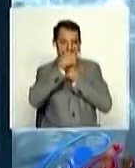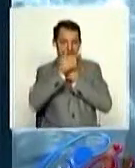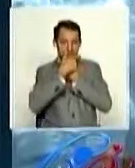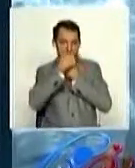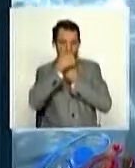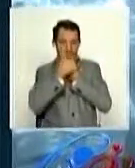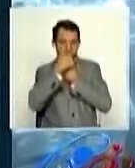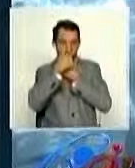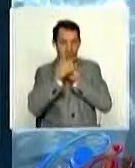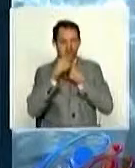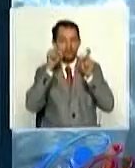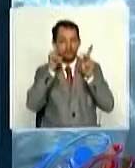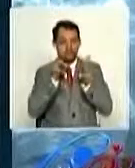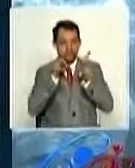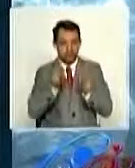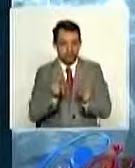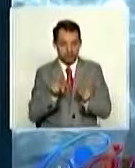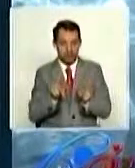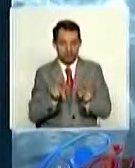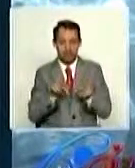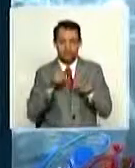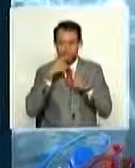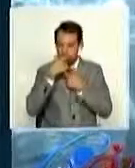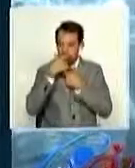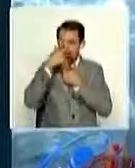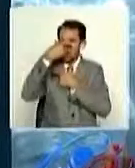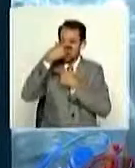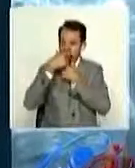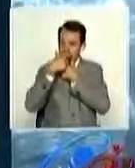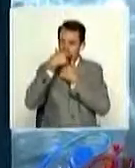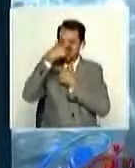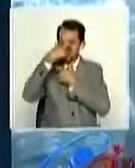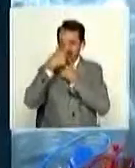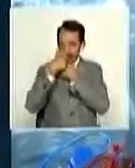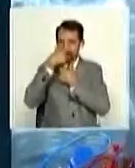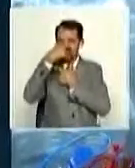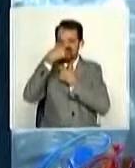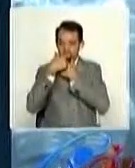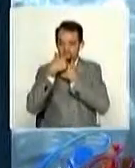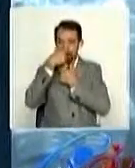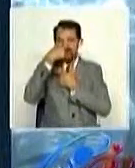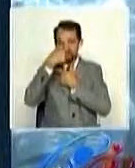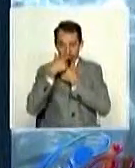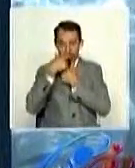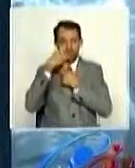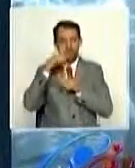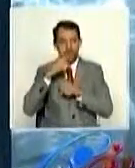paciente pueda abrir y cerrar la boca, los senos paranasales,